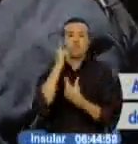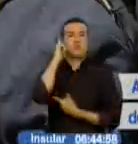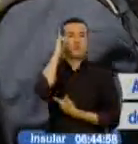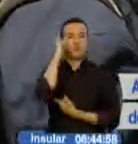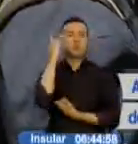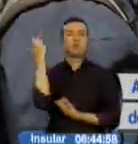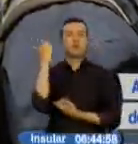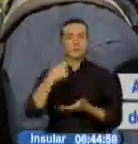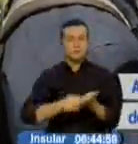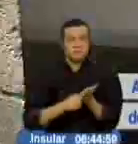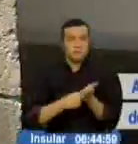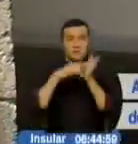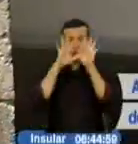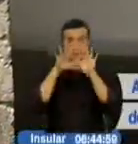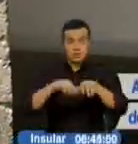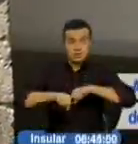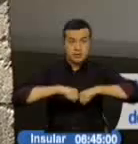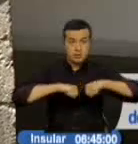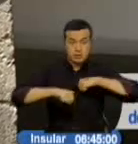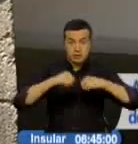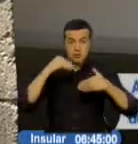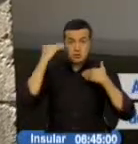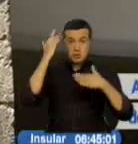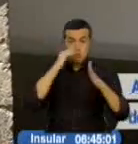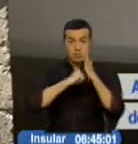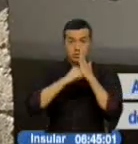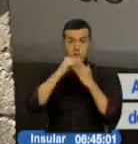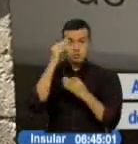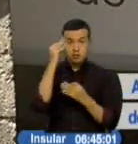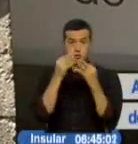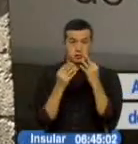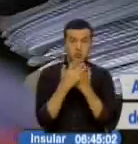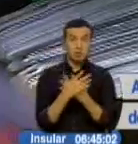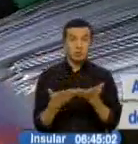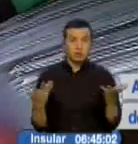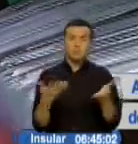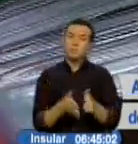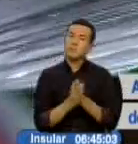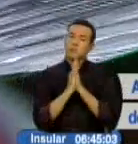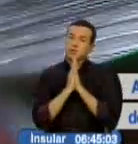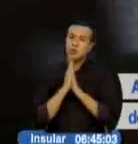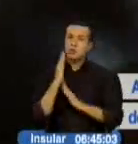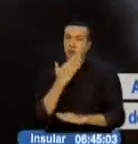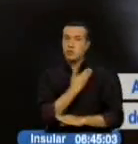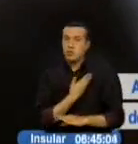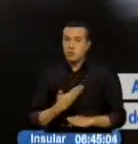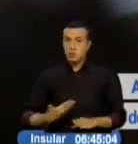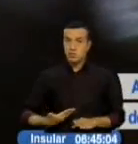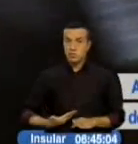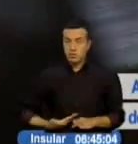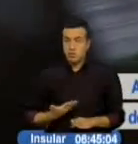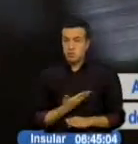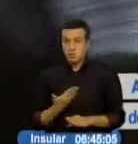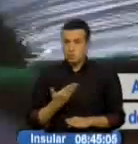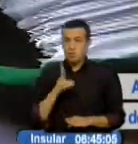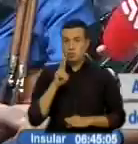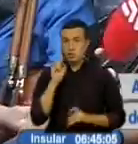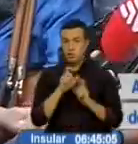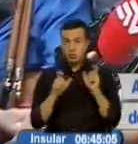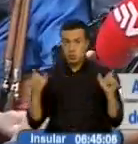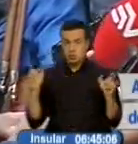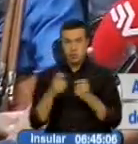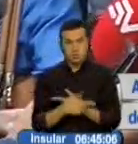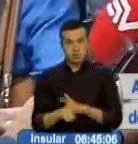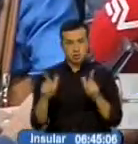se reunió con la secretaria de Gestión de la Política y ministra de Justicia, a quienes les pidieron que el jefe de Estado conceda el indulto a 20 procesados.